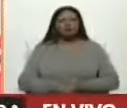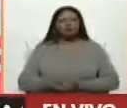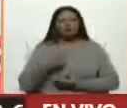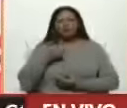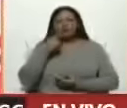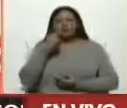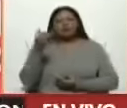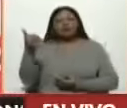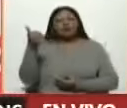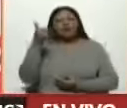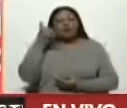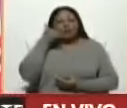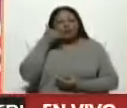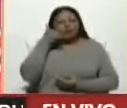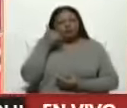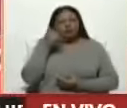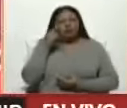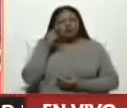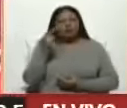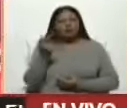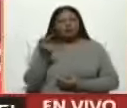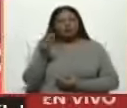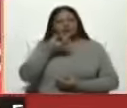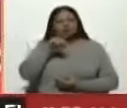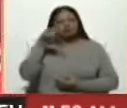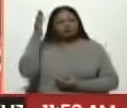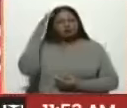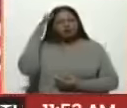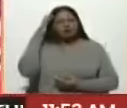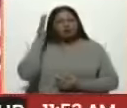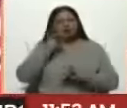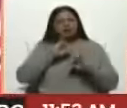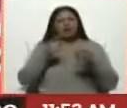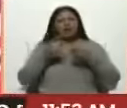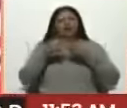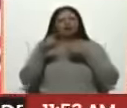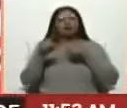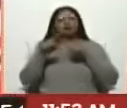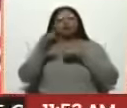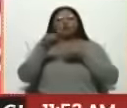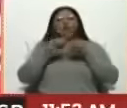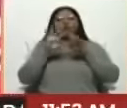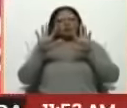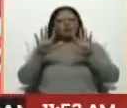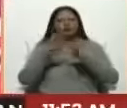llámalos para ver si ellos saben que ya están en 1x10.